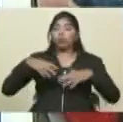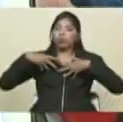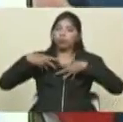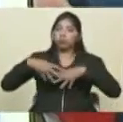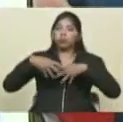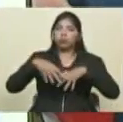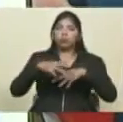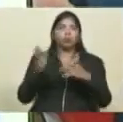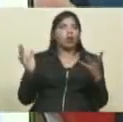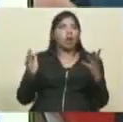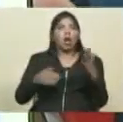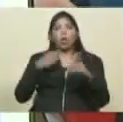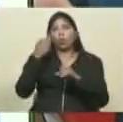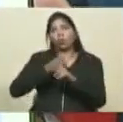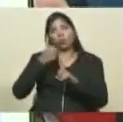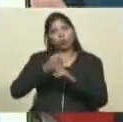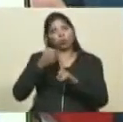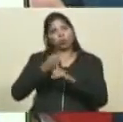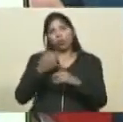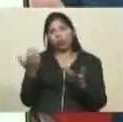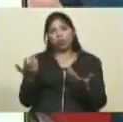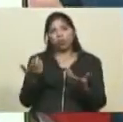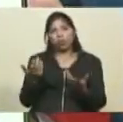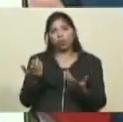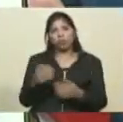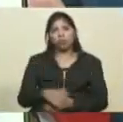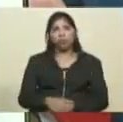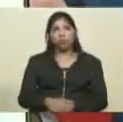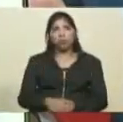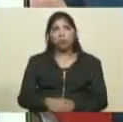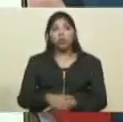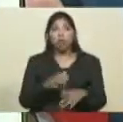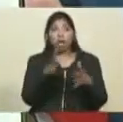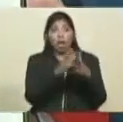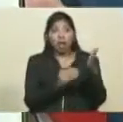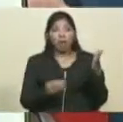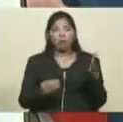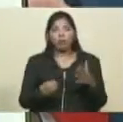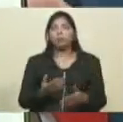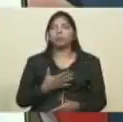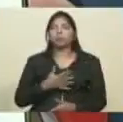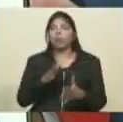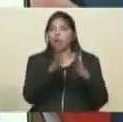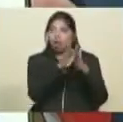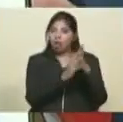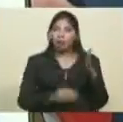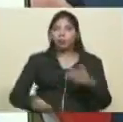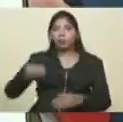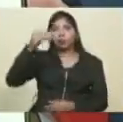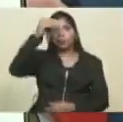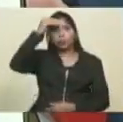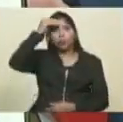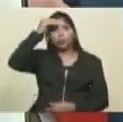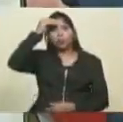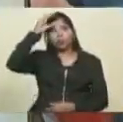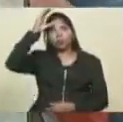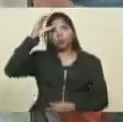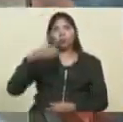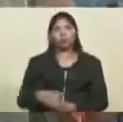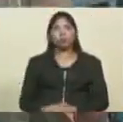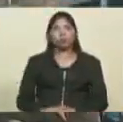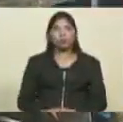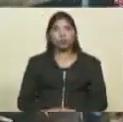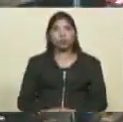ejemplo porque tenemos que empeñarnos en guiarnos por su ejemplo. Así que le digo, para cerrar esta pequeña intervención: